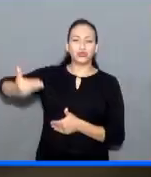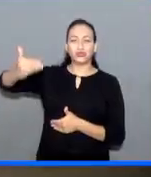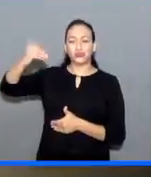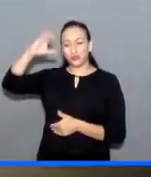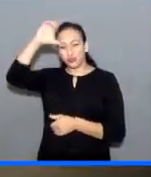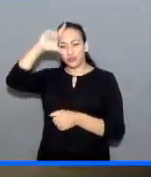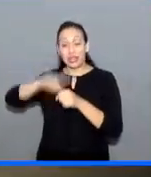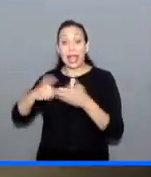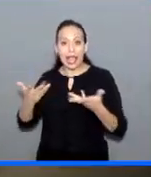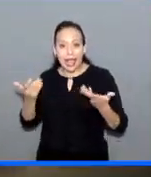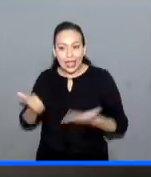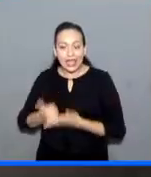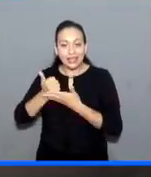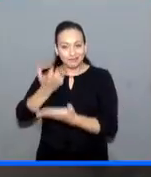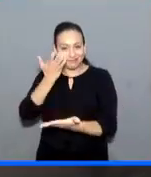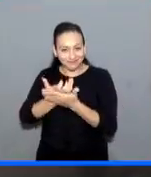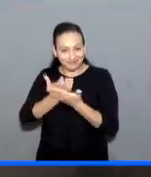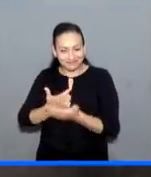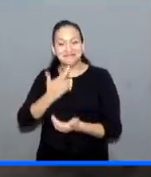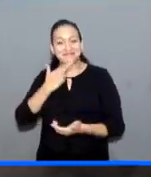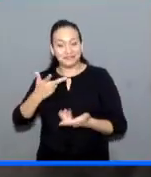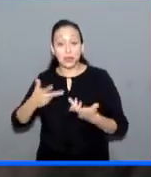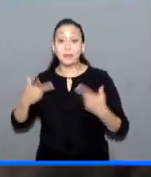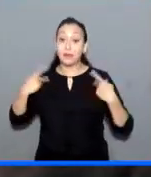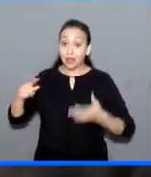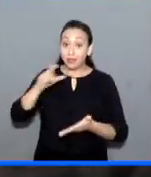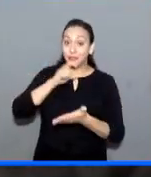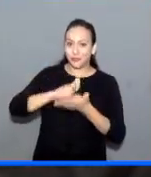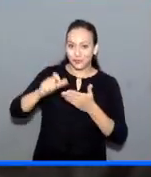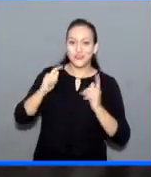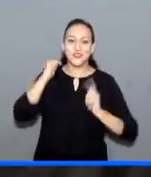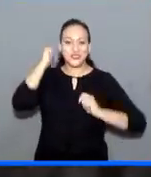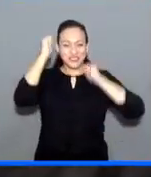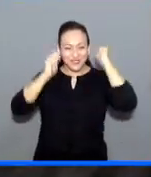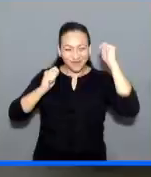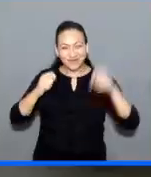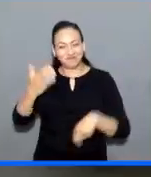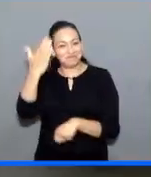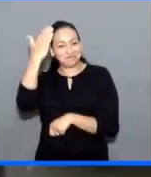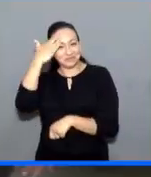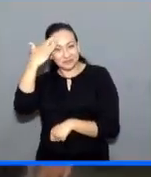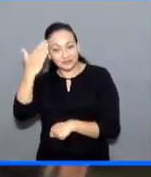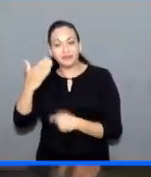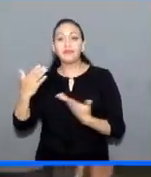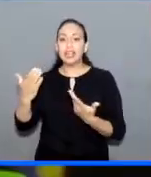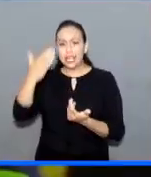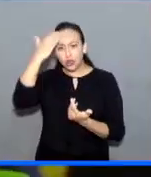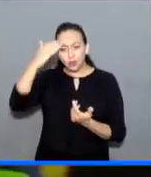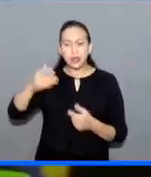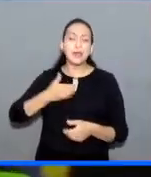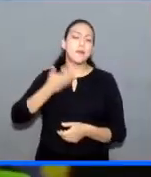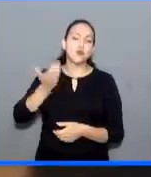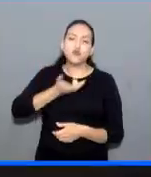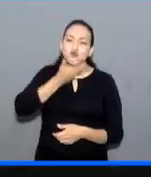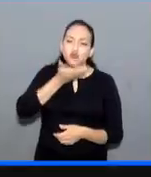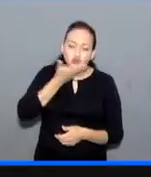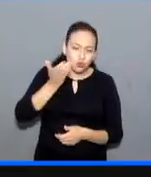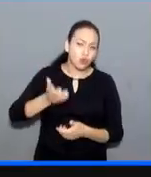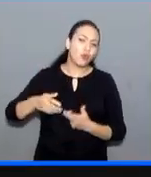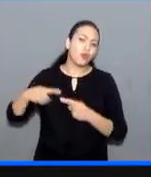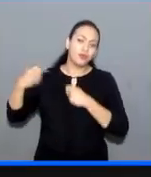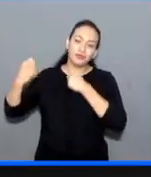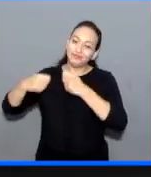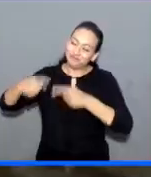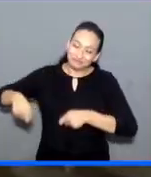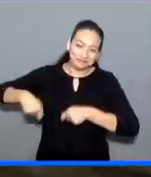local, se fomenta el turismo cultural y se refuerza la transmisión de conocimientos y prácticas tradicionales en un contexto